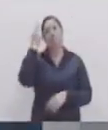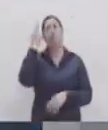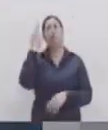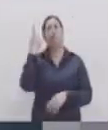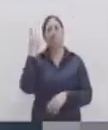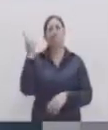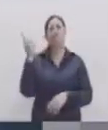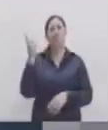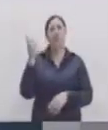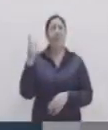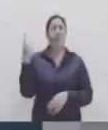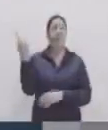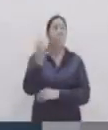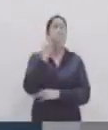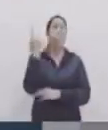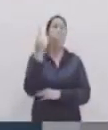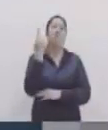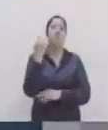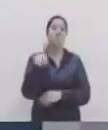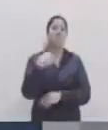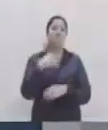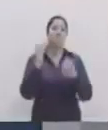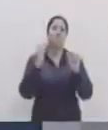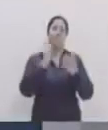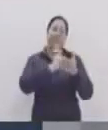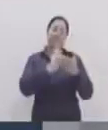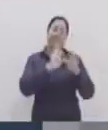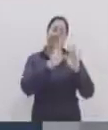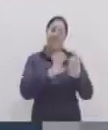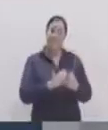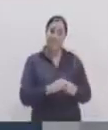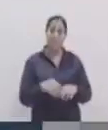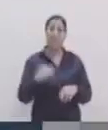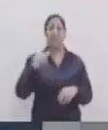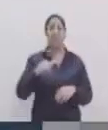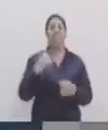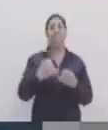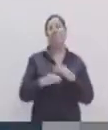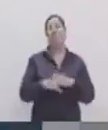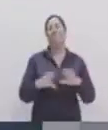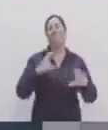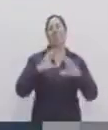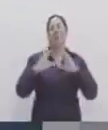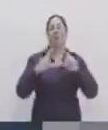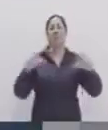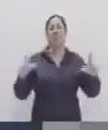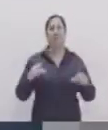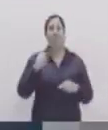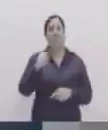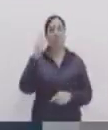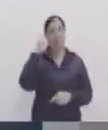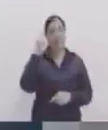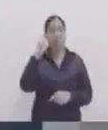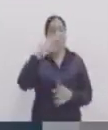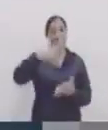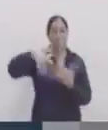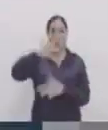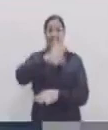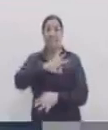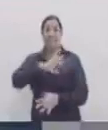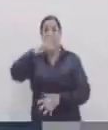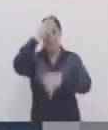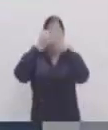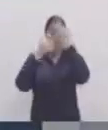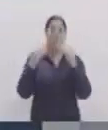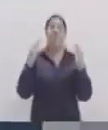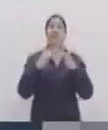muy importantes al momento de escribir. Es así como llegamos al final del segmento de comunicación y lenguaje. No olvides seguirnos en nuestras redes sociales